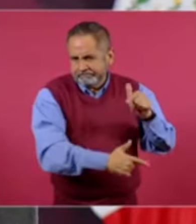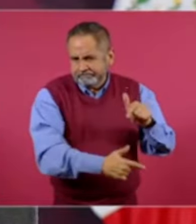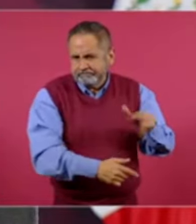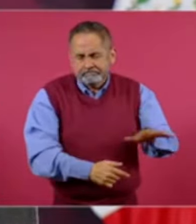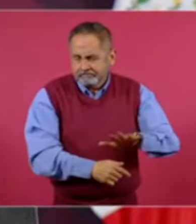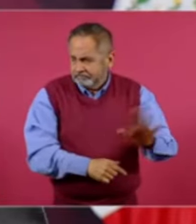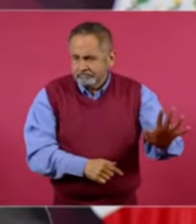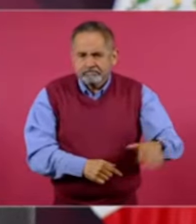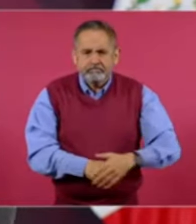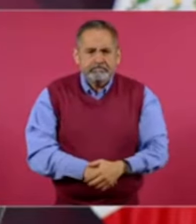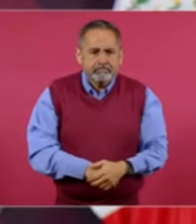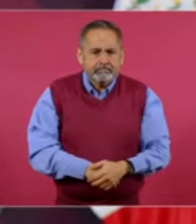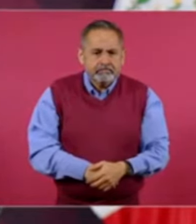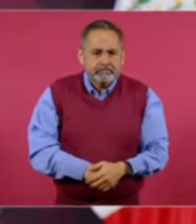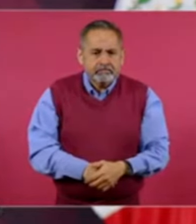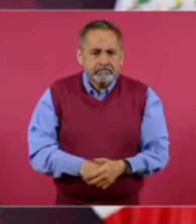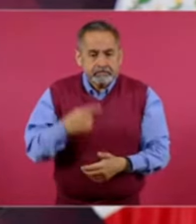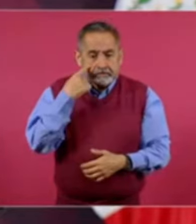Mira,